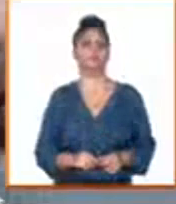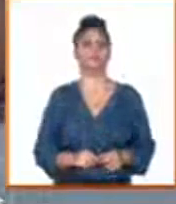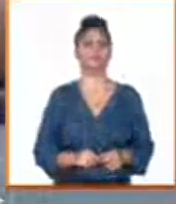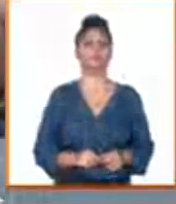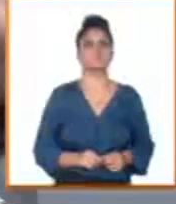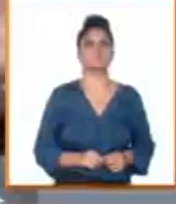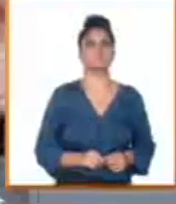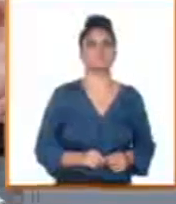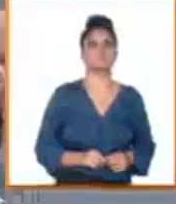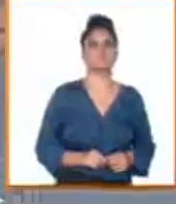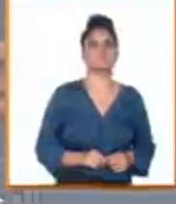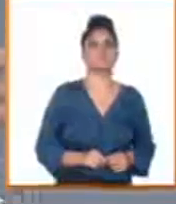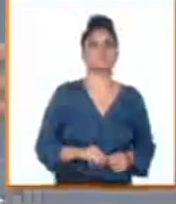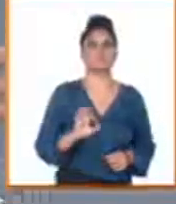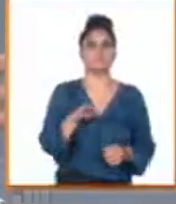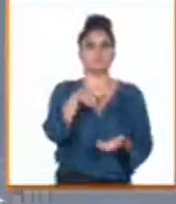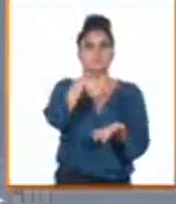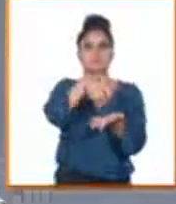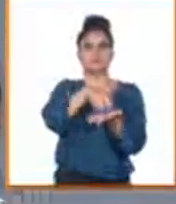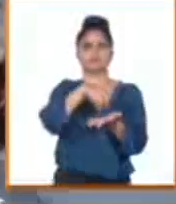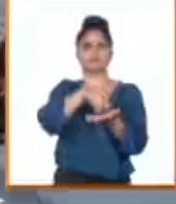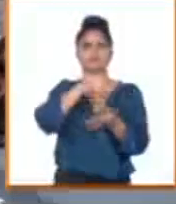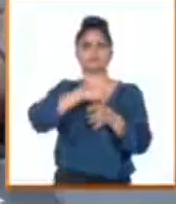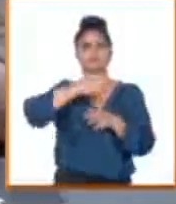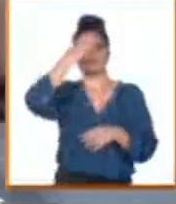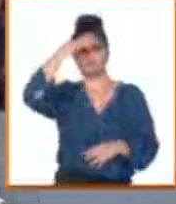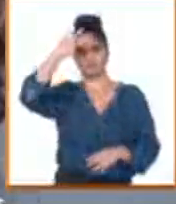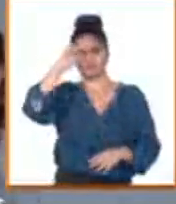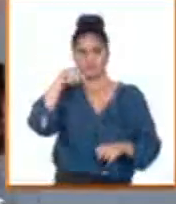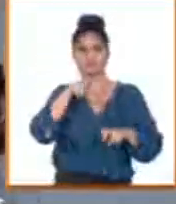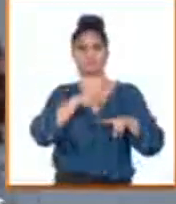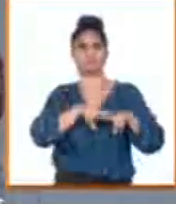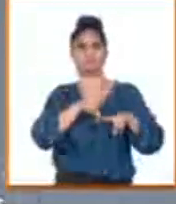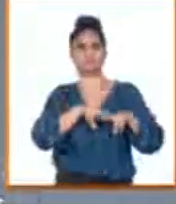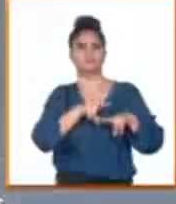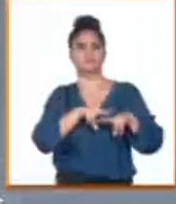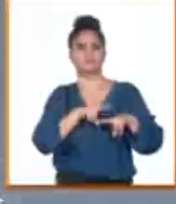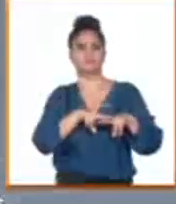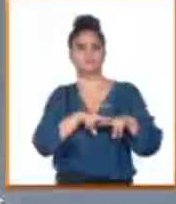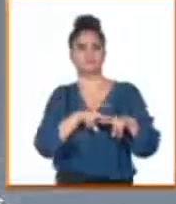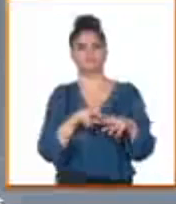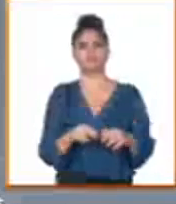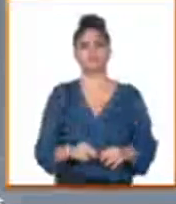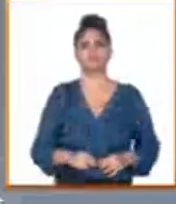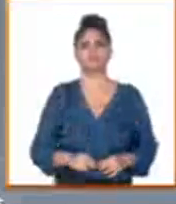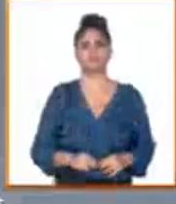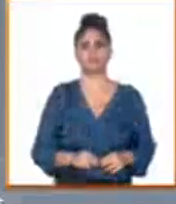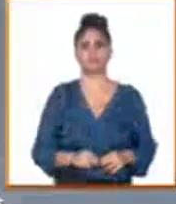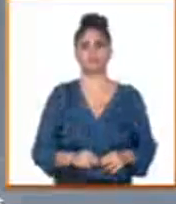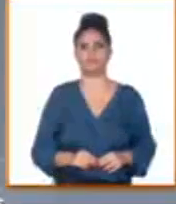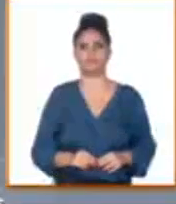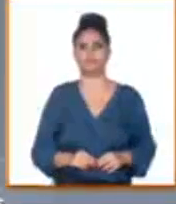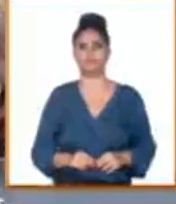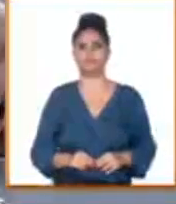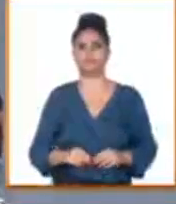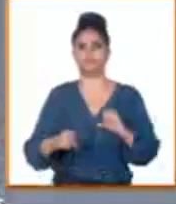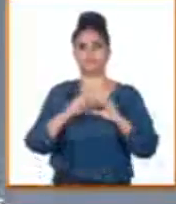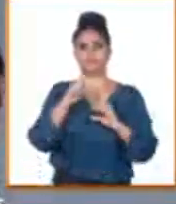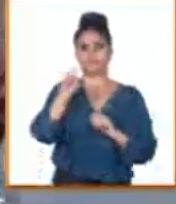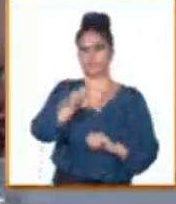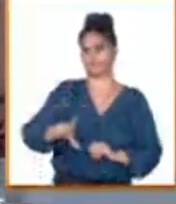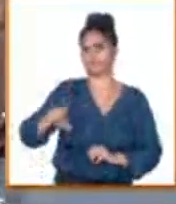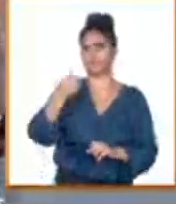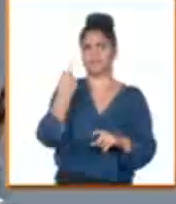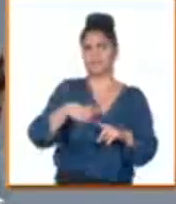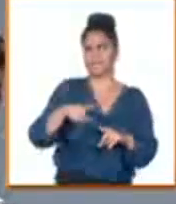Santiago de Cuba, de Villa Clara o de aquí de La Habana, bien, hasta un doctorado o varios doctorados, y no solamente de comunicación social sino de otras ramas del